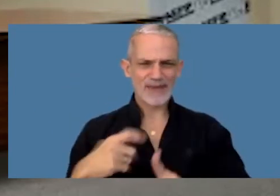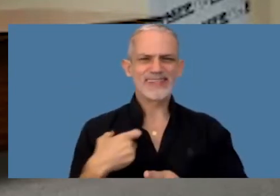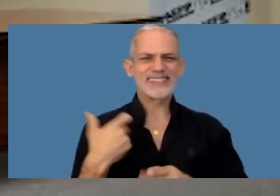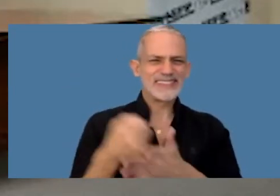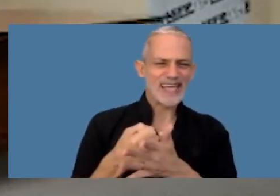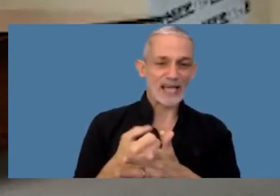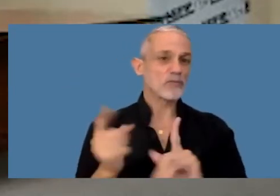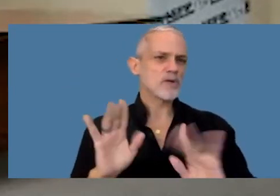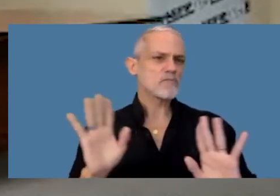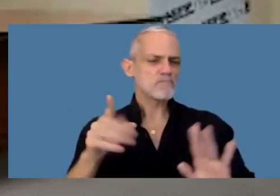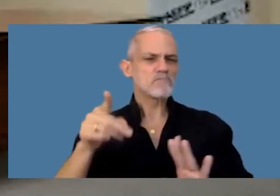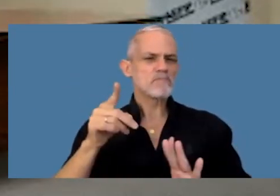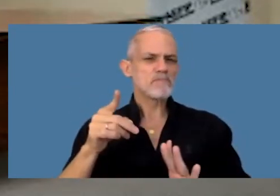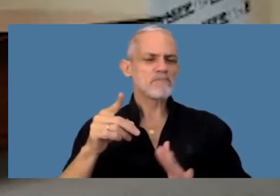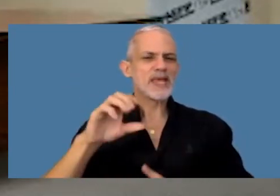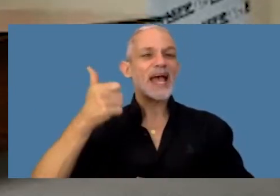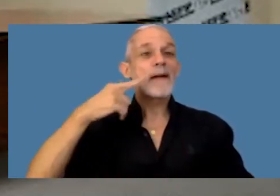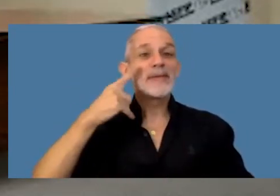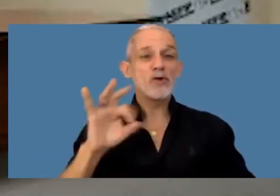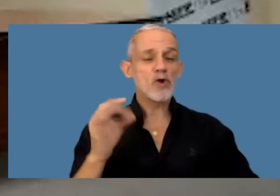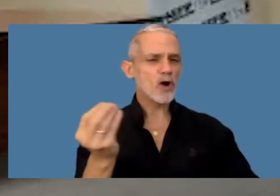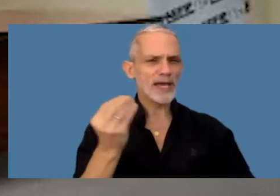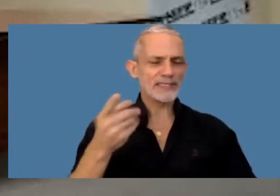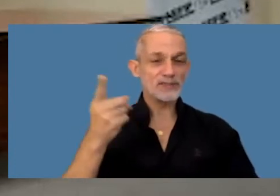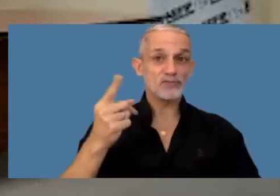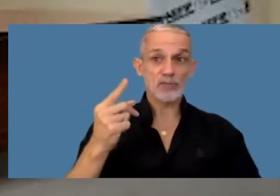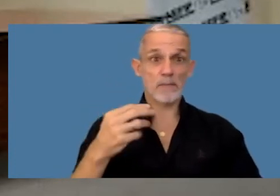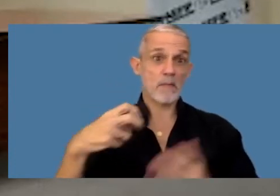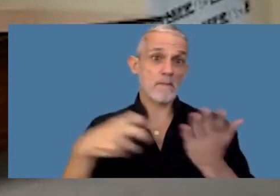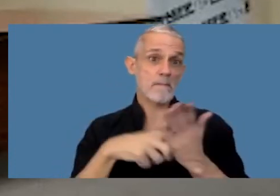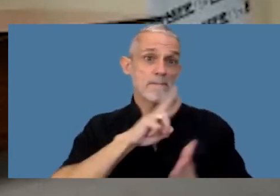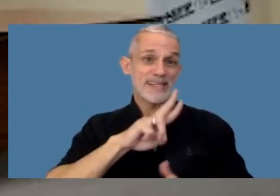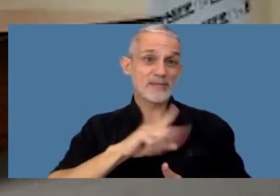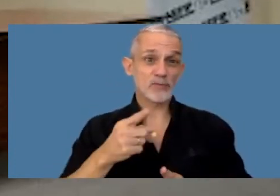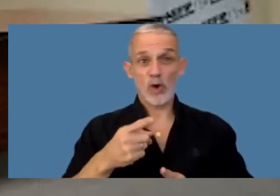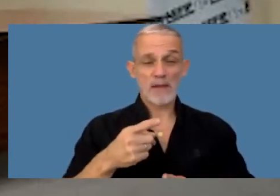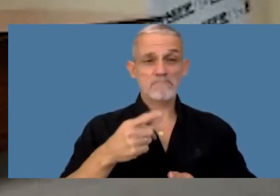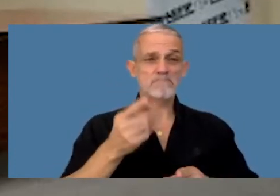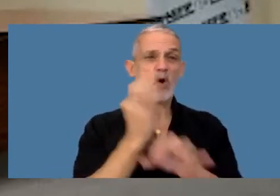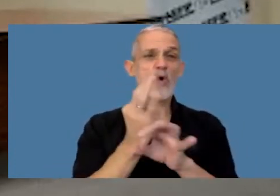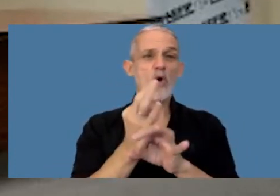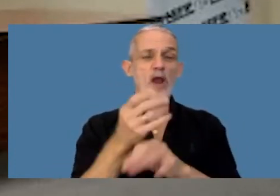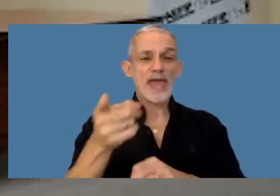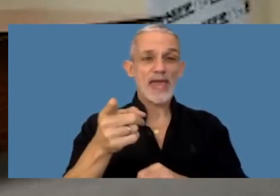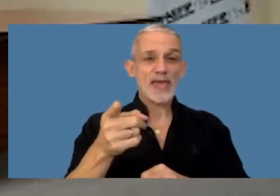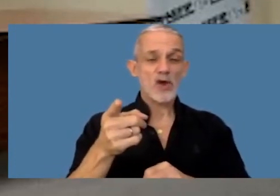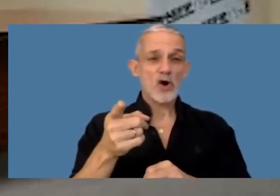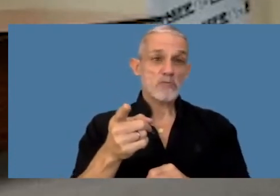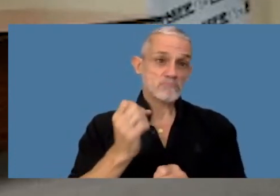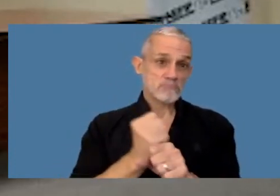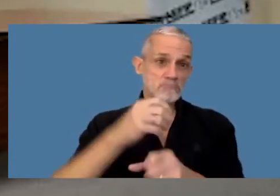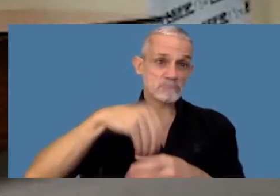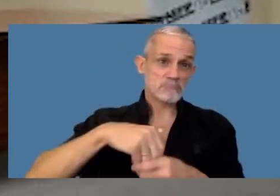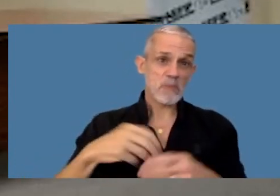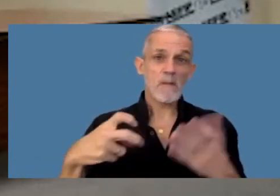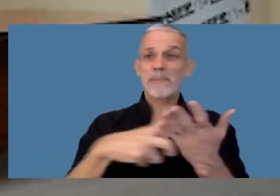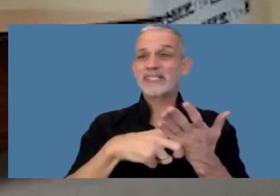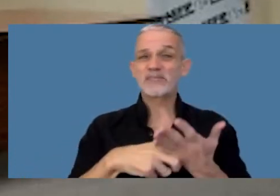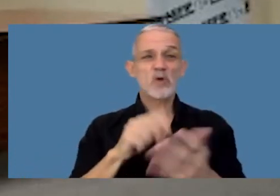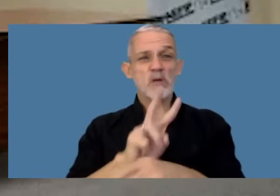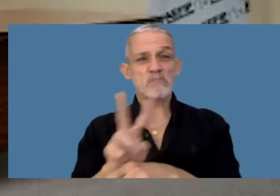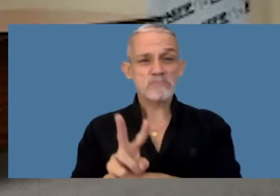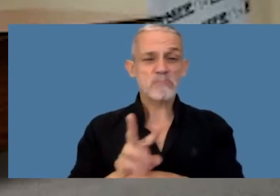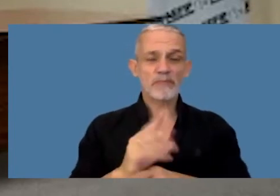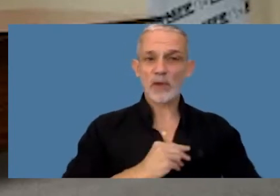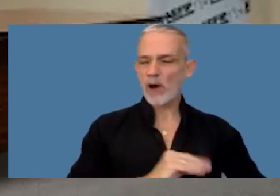con una preceptora de un colegio que se enamora,